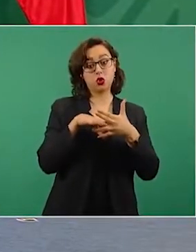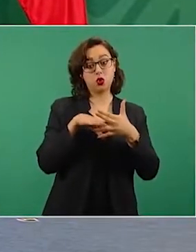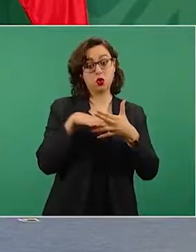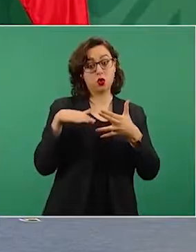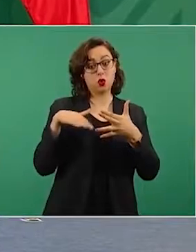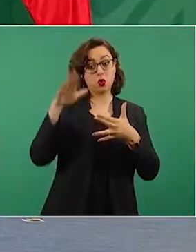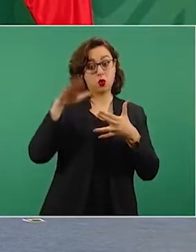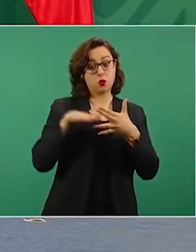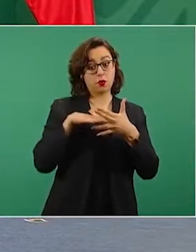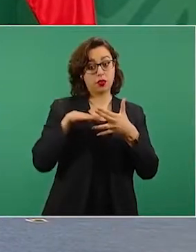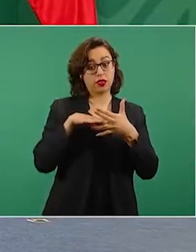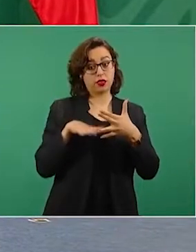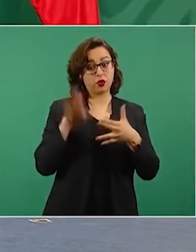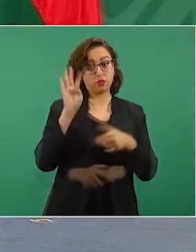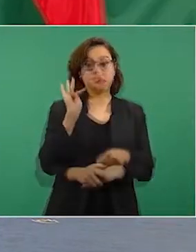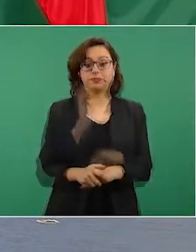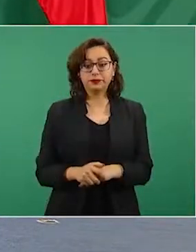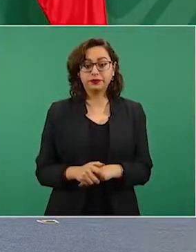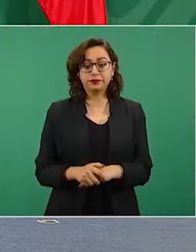un hogar.